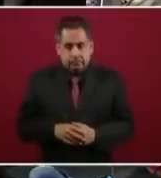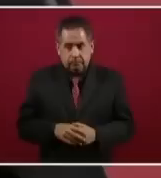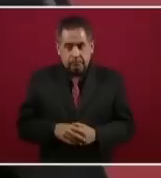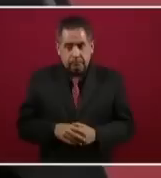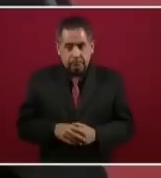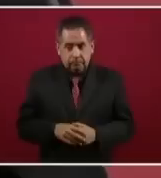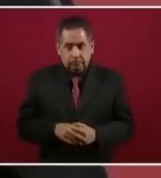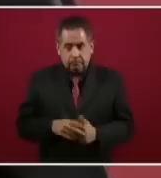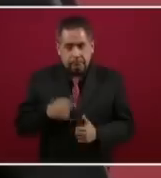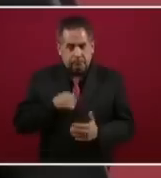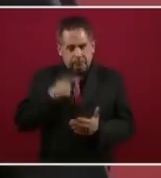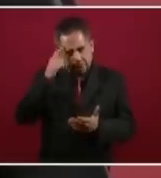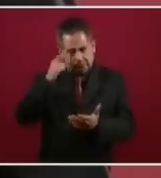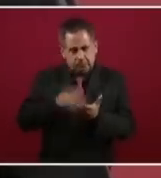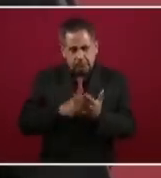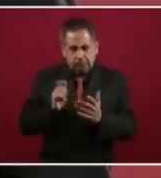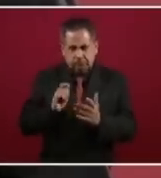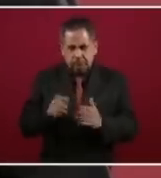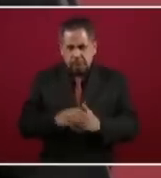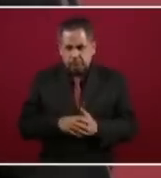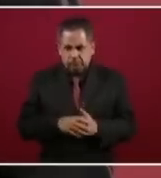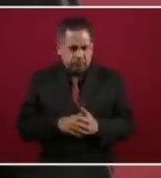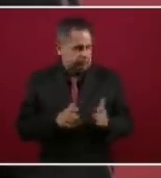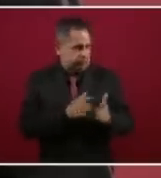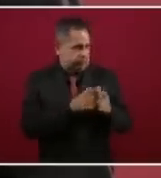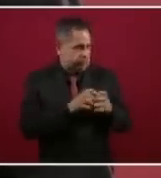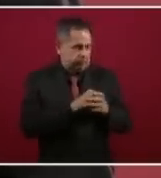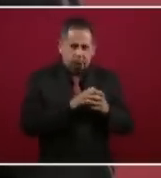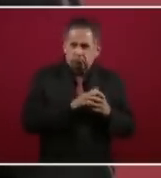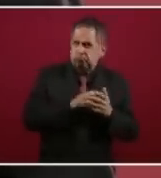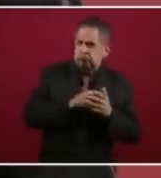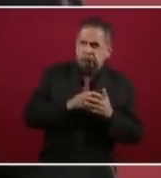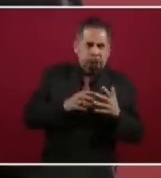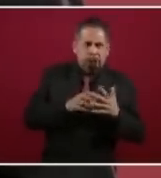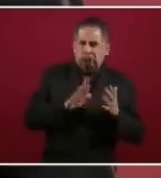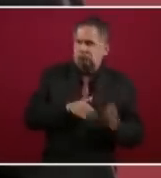creo en lo del golpe de Estado,